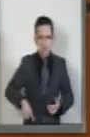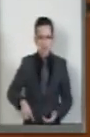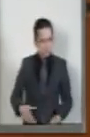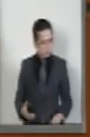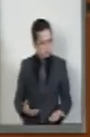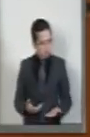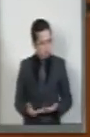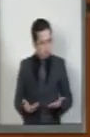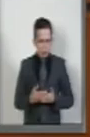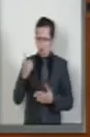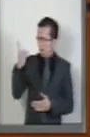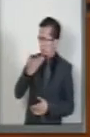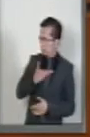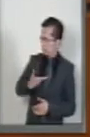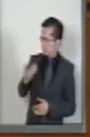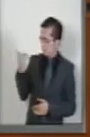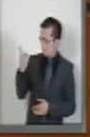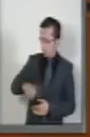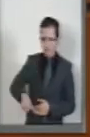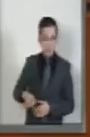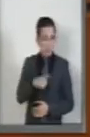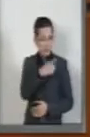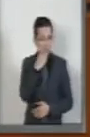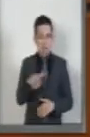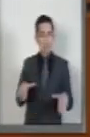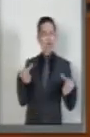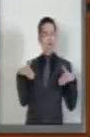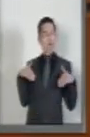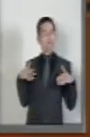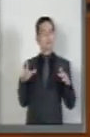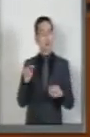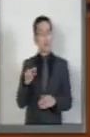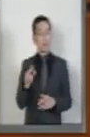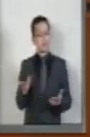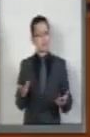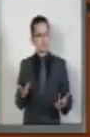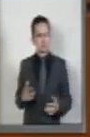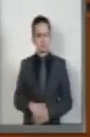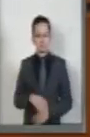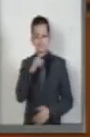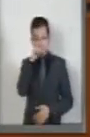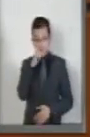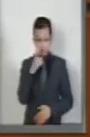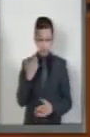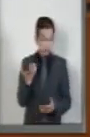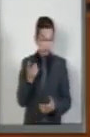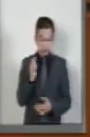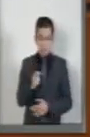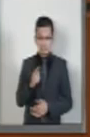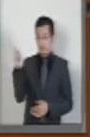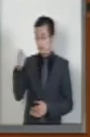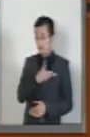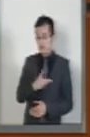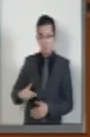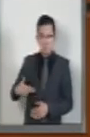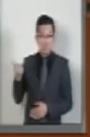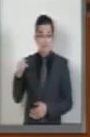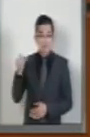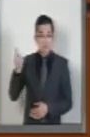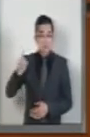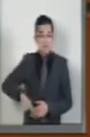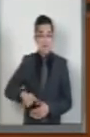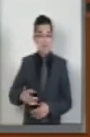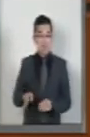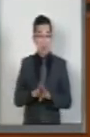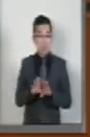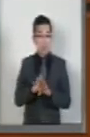ordena el presidente, están diciendo lo contrario. Entonces el presidente es verdaderamente quien dicta la línea